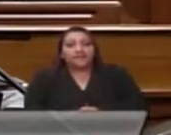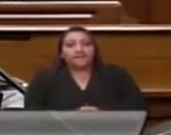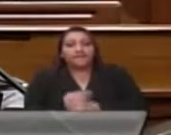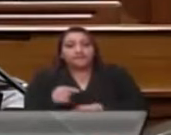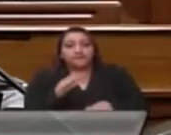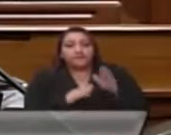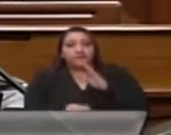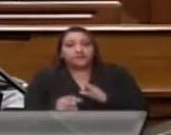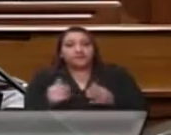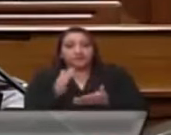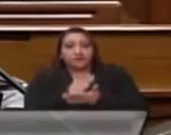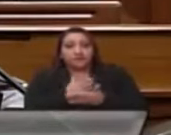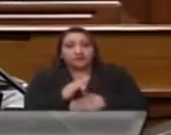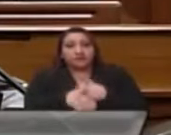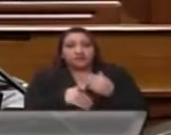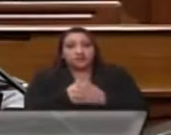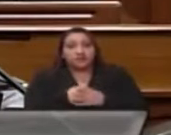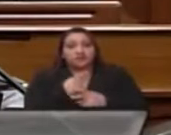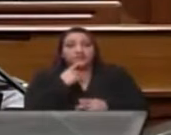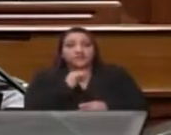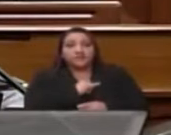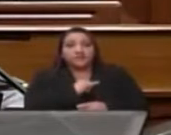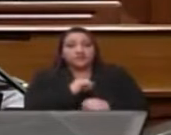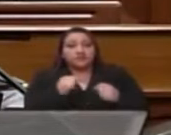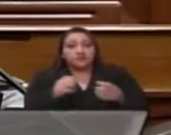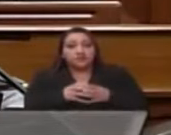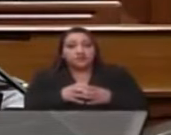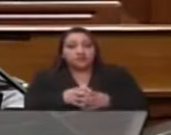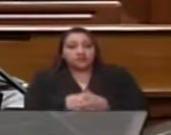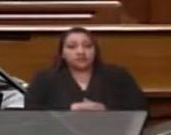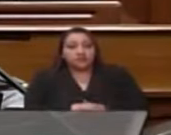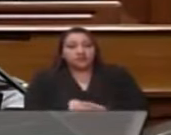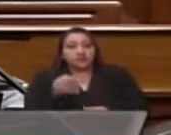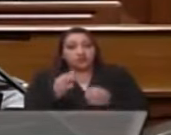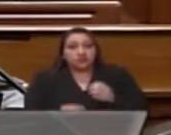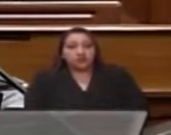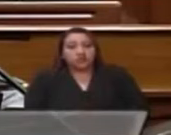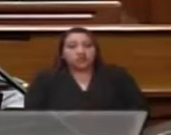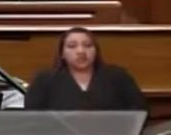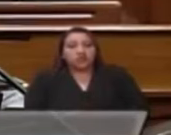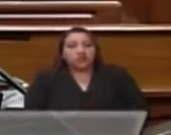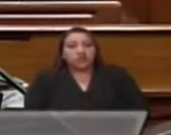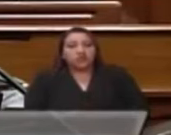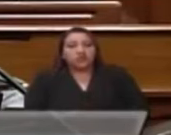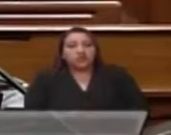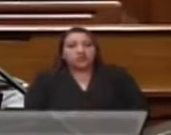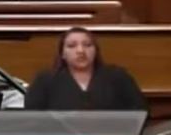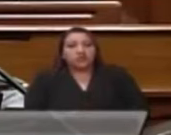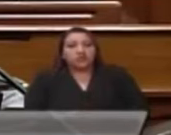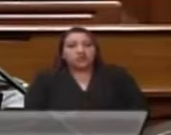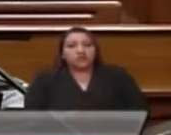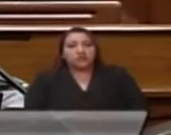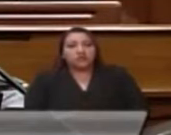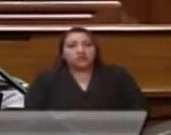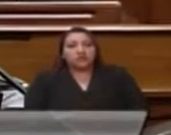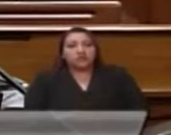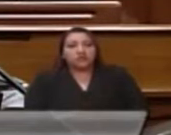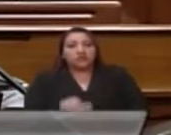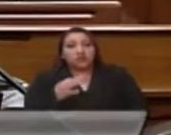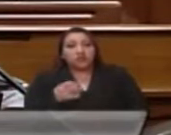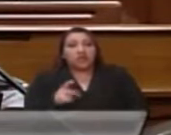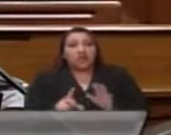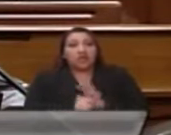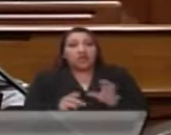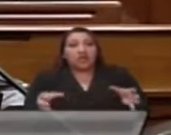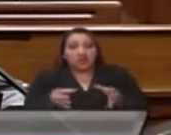Esta preocupación la compartimos todas las instituciones del sistema de administración de justicia y estamos seguros que el legislativo se sumará